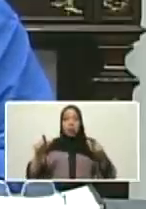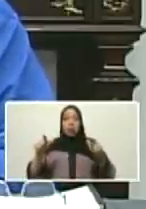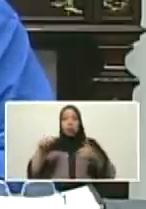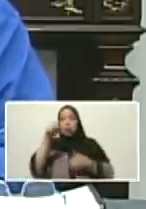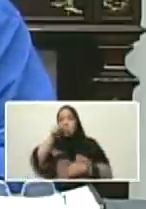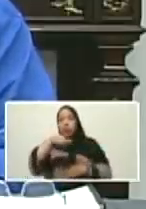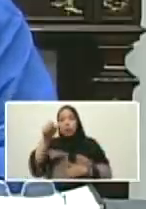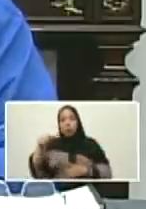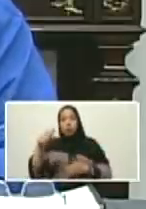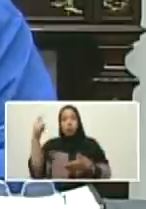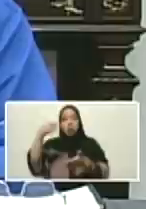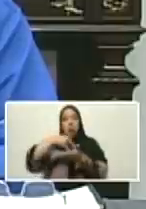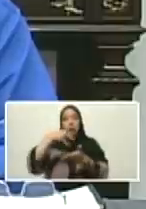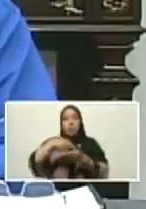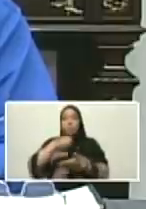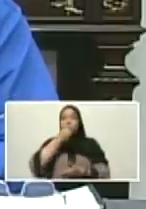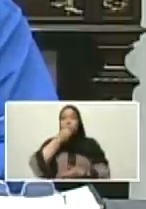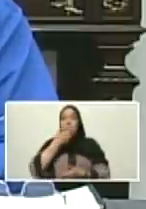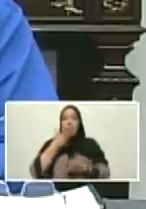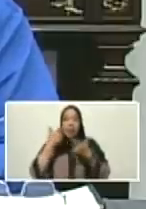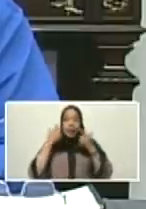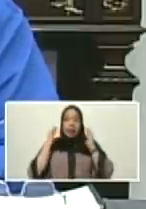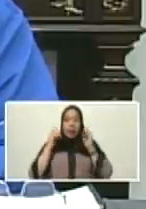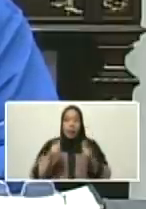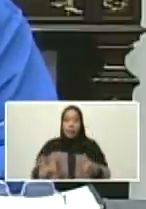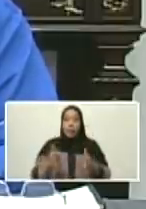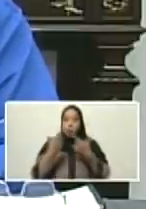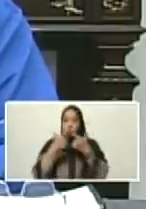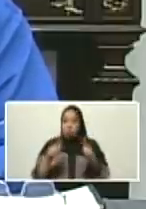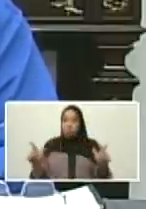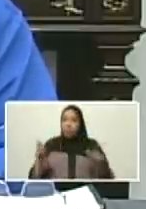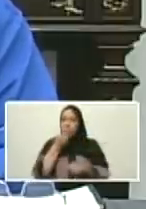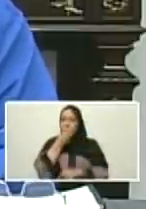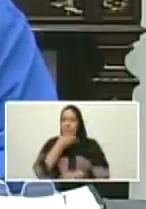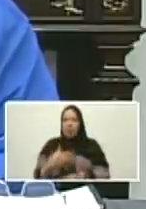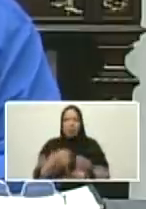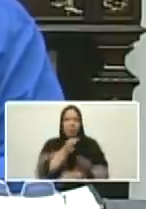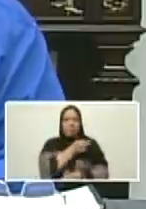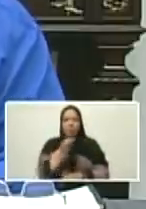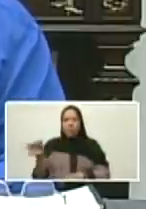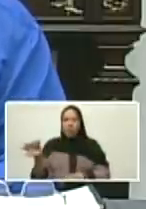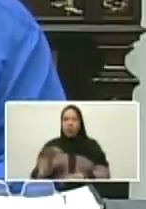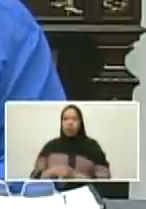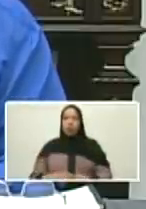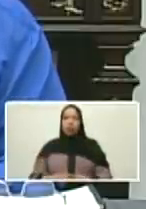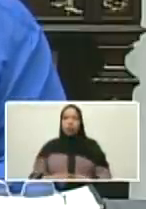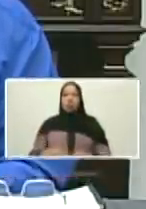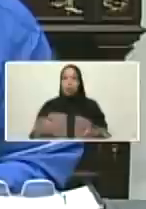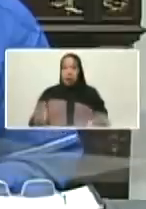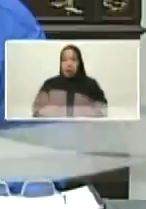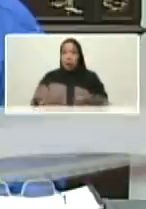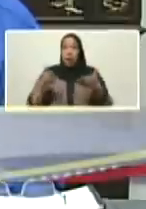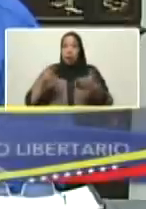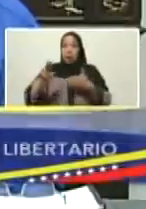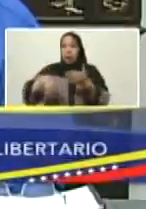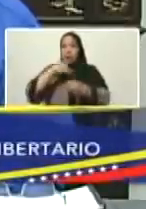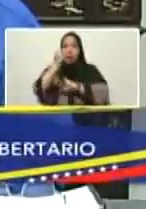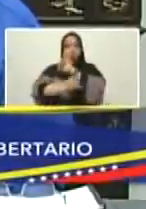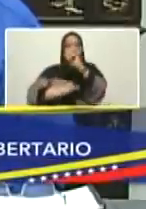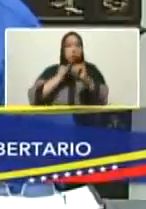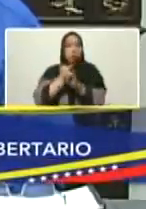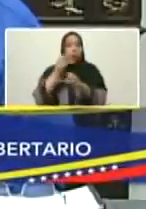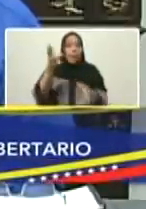Extraordinaria obra creo que merecedora de grandes premios nacionales e internacionales